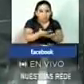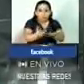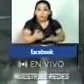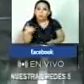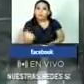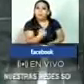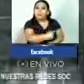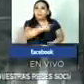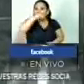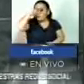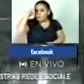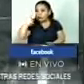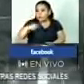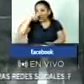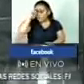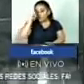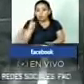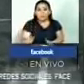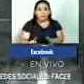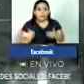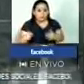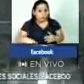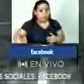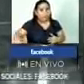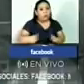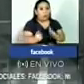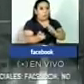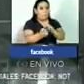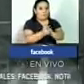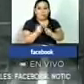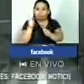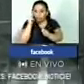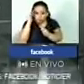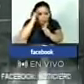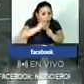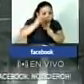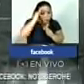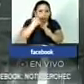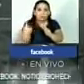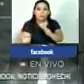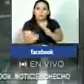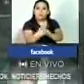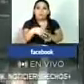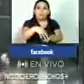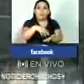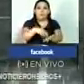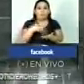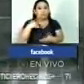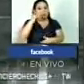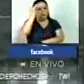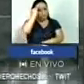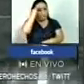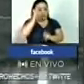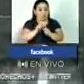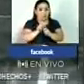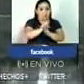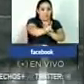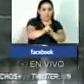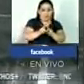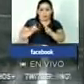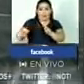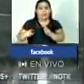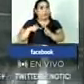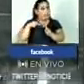que las personas que se encuentran en contacto directo con la población. Hay que entender que el distanciamiento es lo más